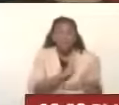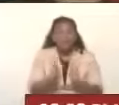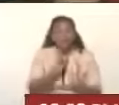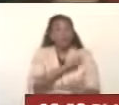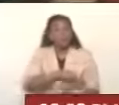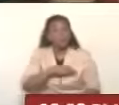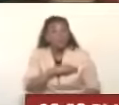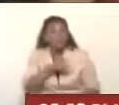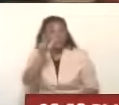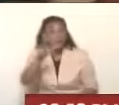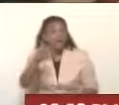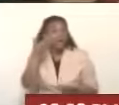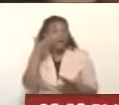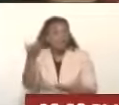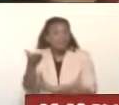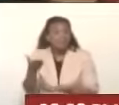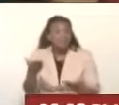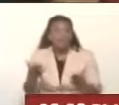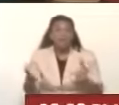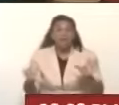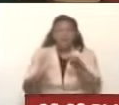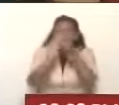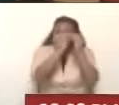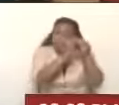gran misión Venezuela Mujer,